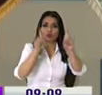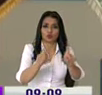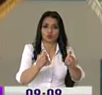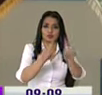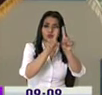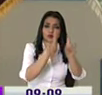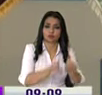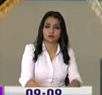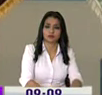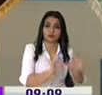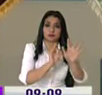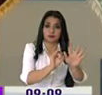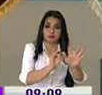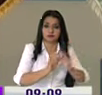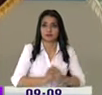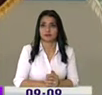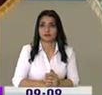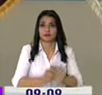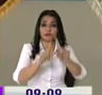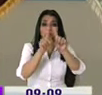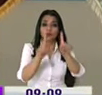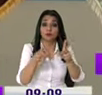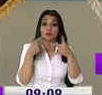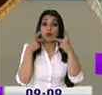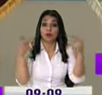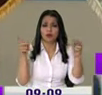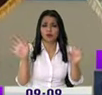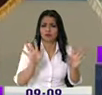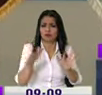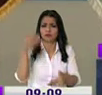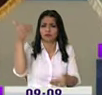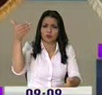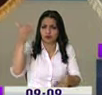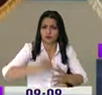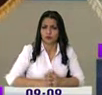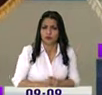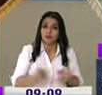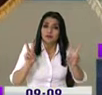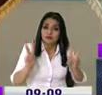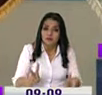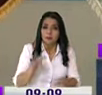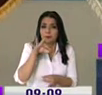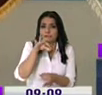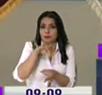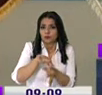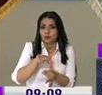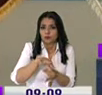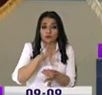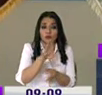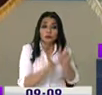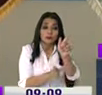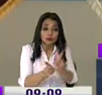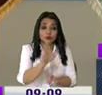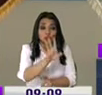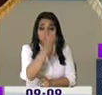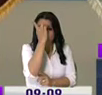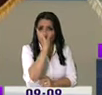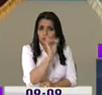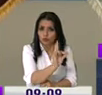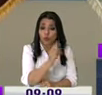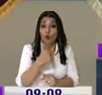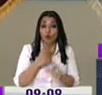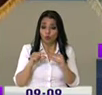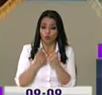siete preguntas. Esa consulta no debe politizarse electoralmente. Esa consulta no debe